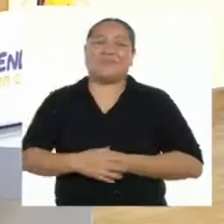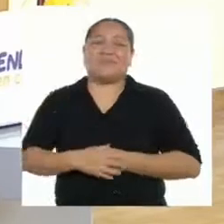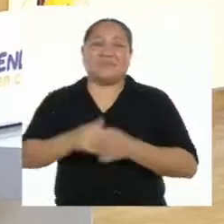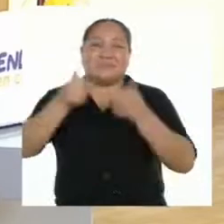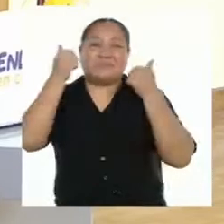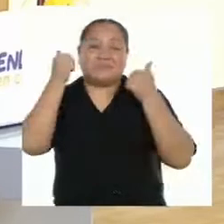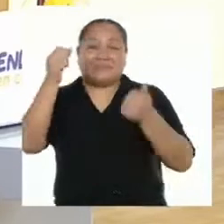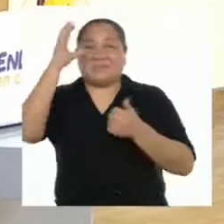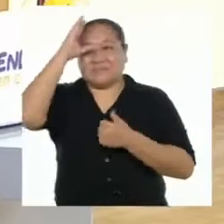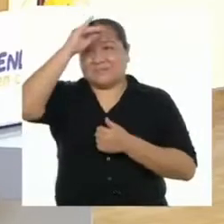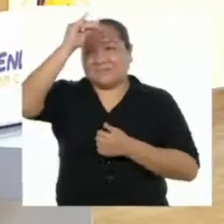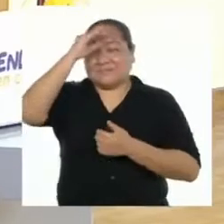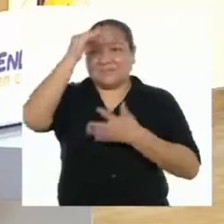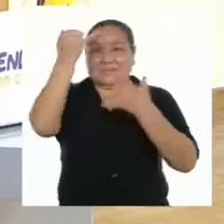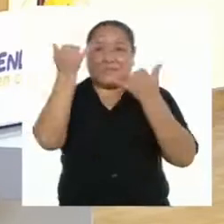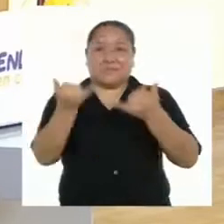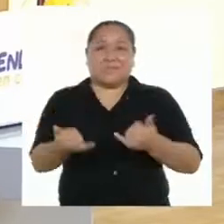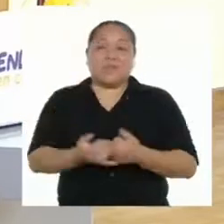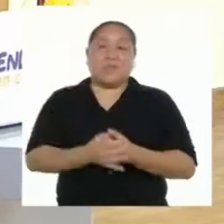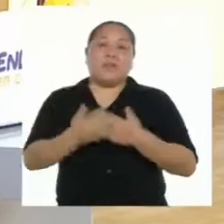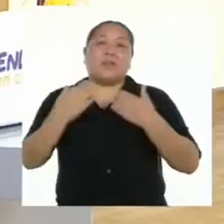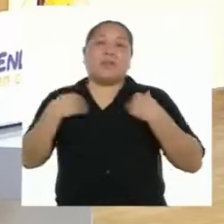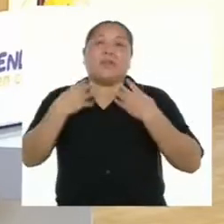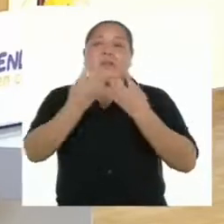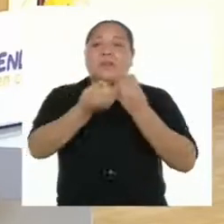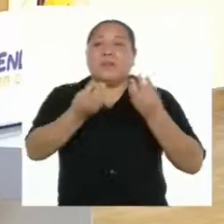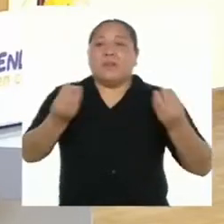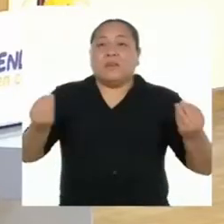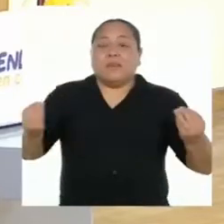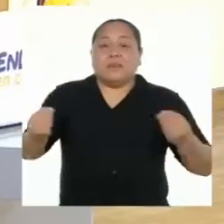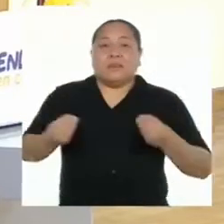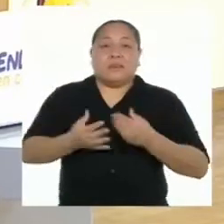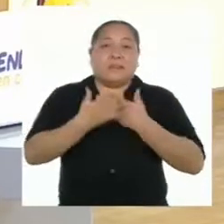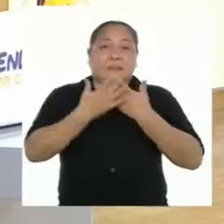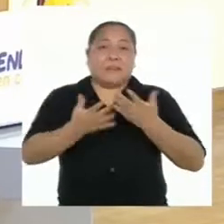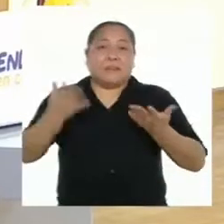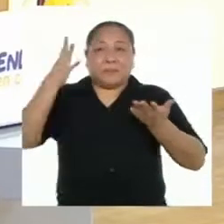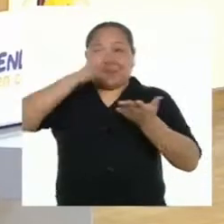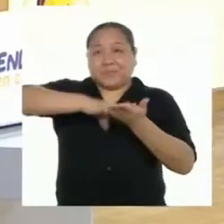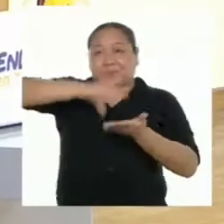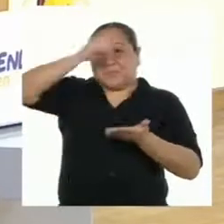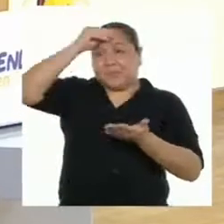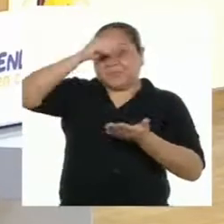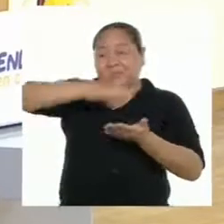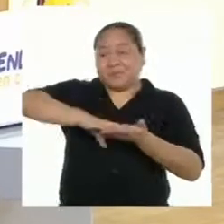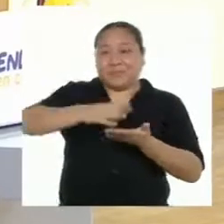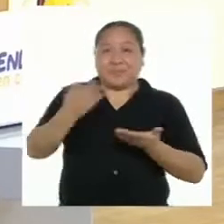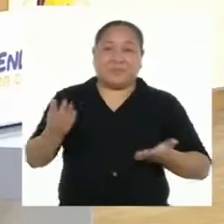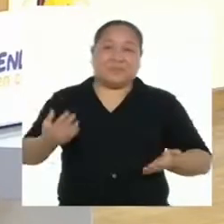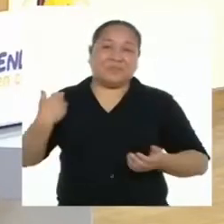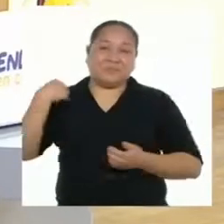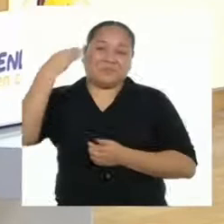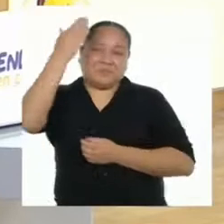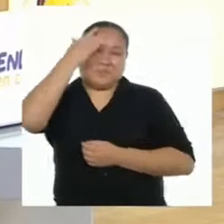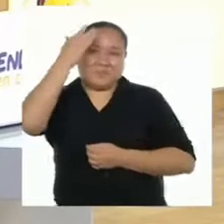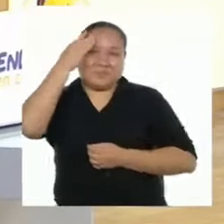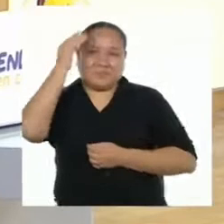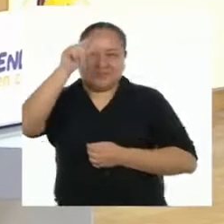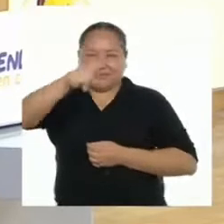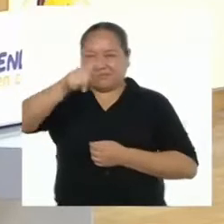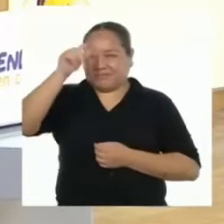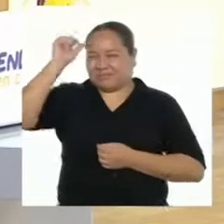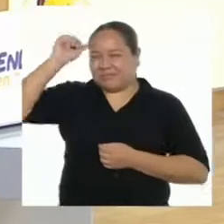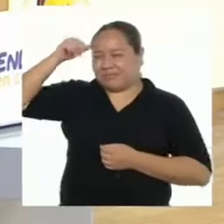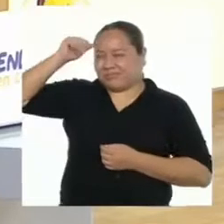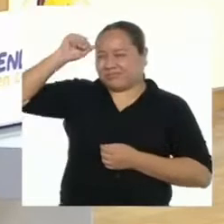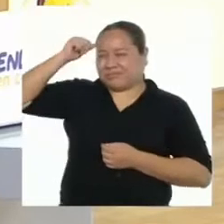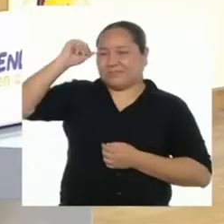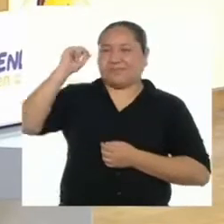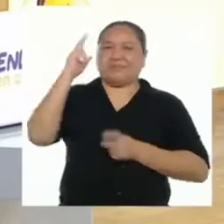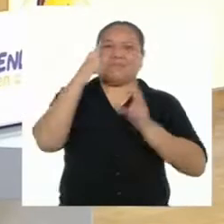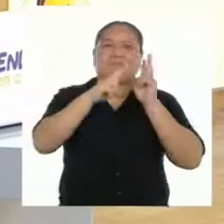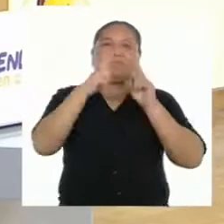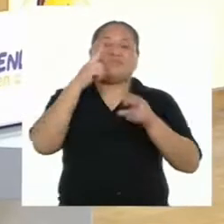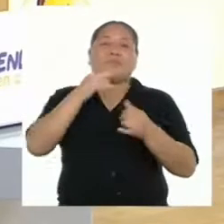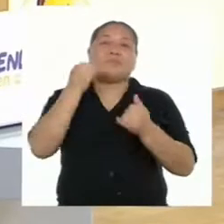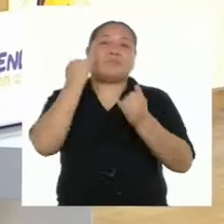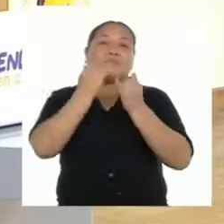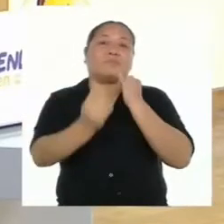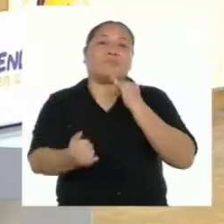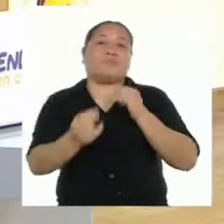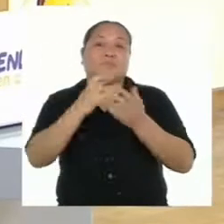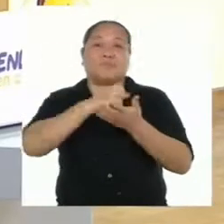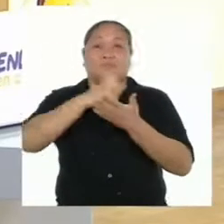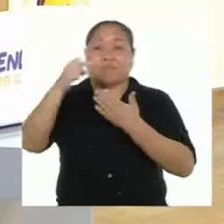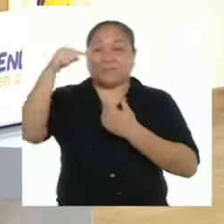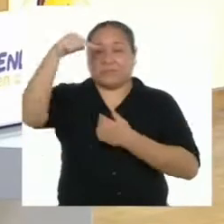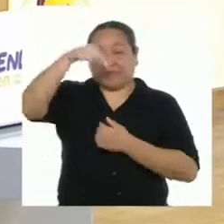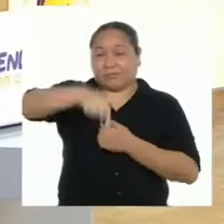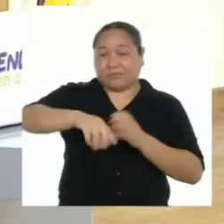Muy bien, chicas y chicos. El día de hoy tenemos muchas cosas más por aprender. Estoy segura de que recuerdan lo que vimos en el último programa de